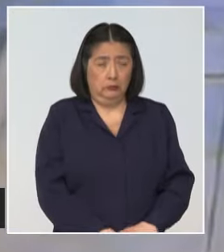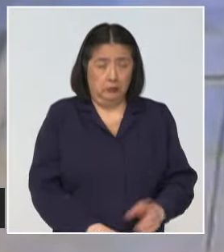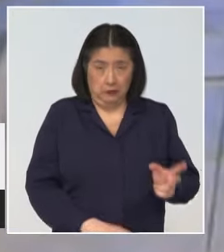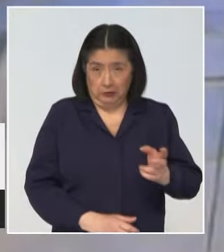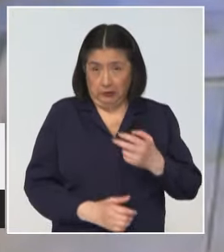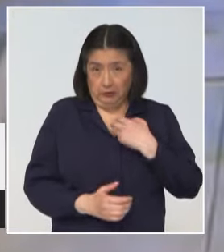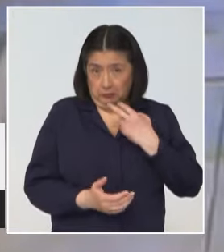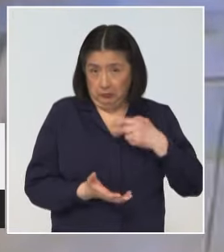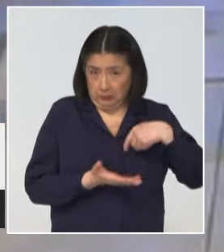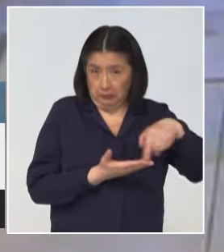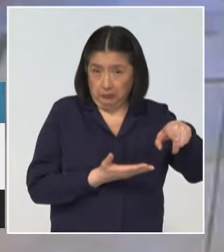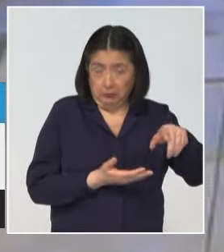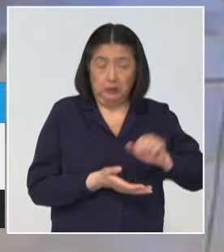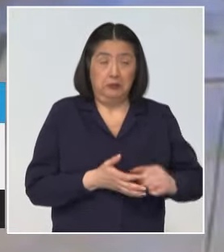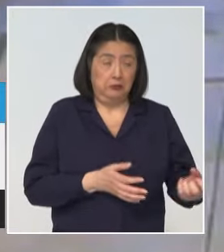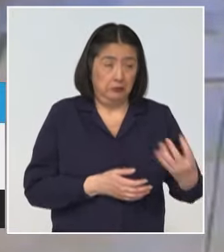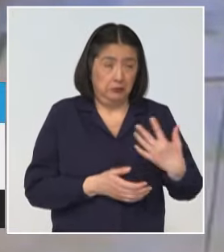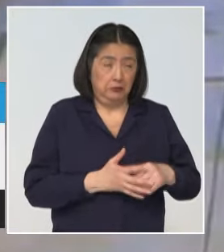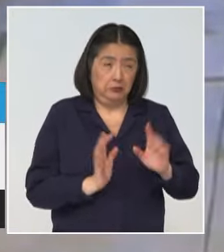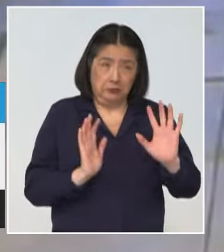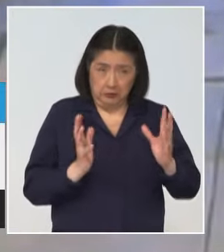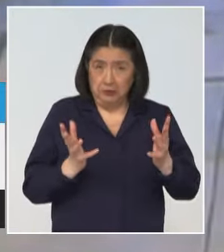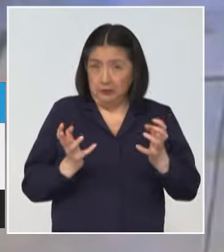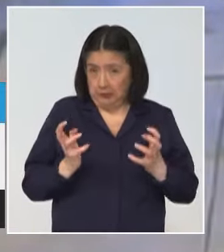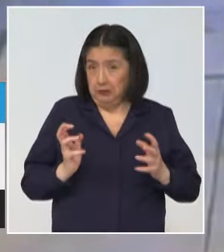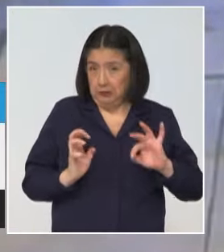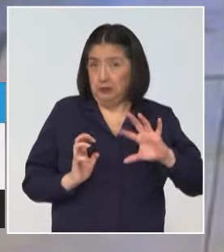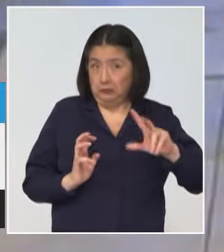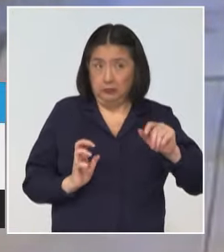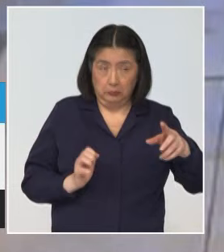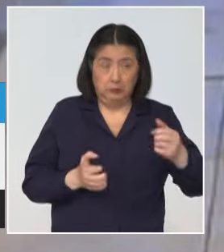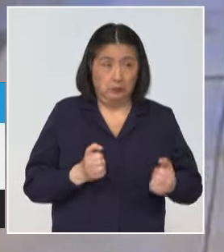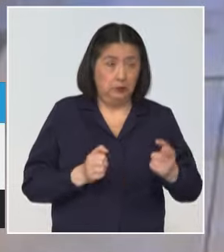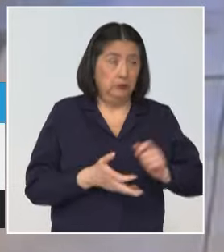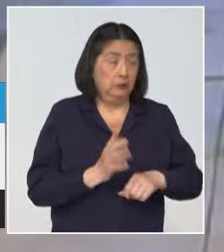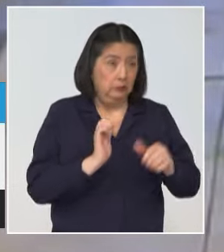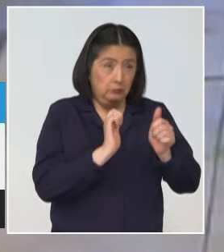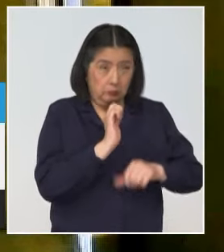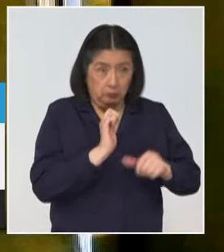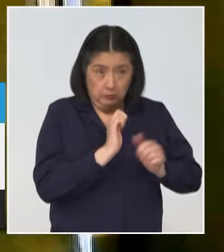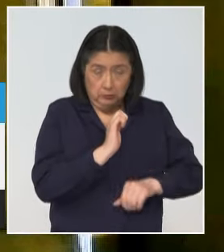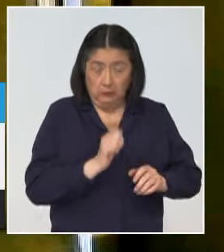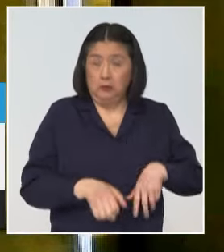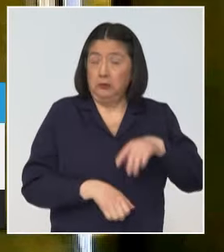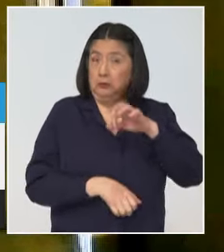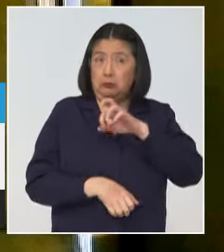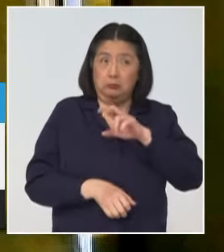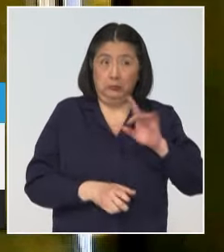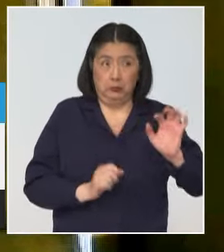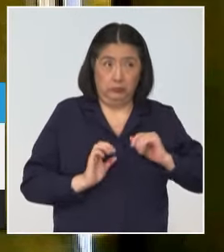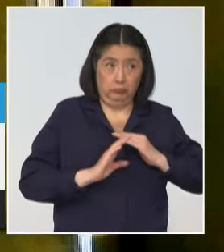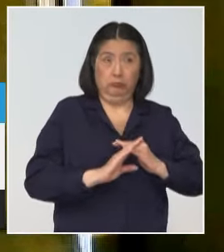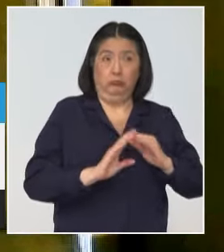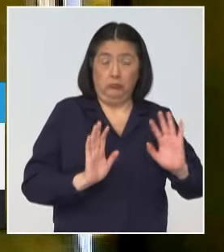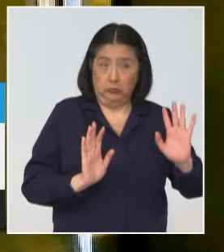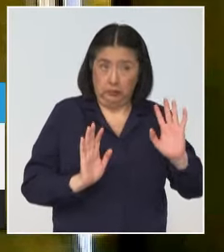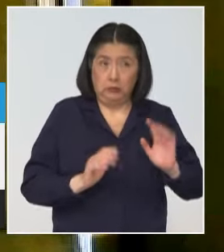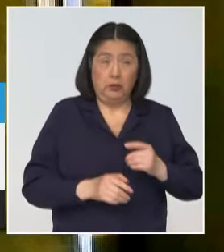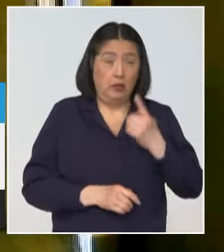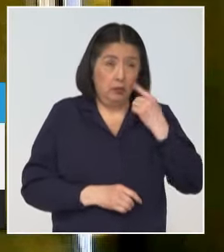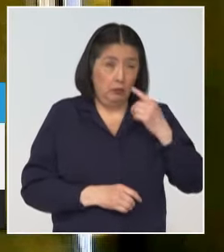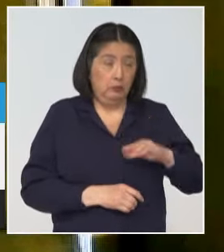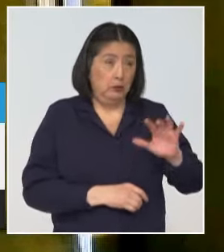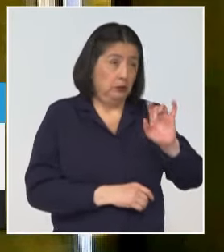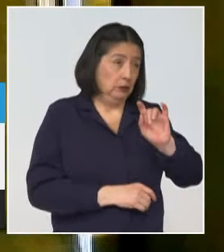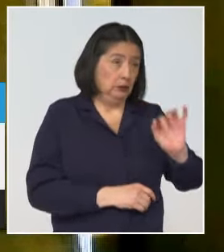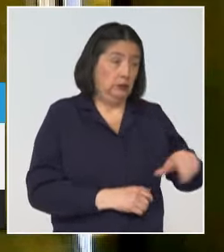audios enviados, Valdivia afirma que fue un intento de robo y que él y su hermano Pedro Valdivia se habrían defendido de Cristian Enrique y